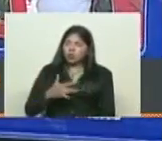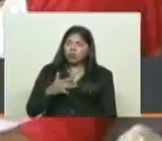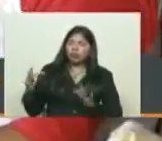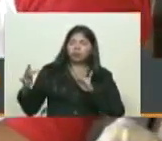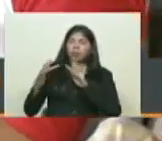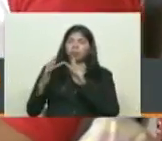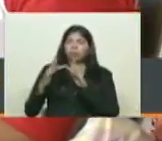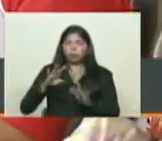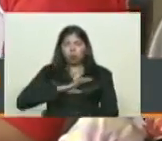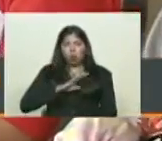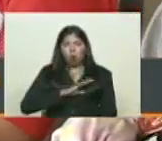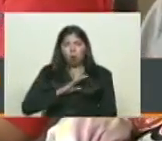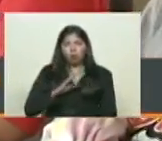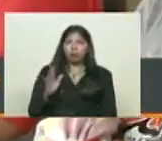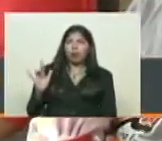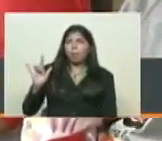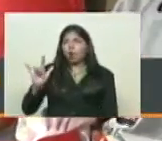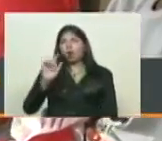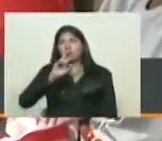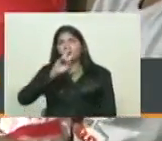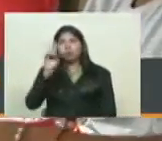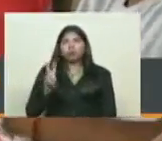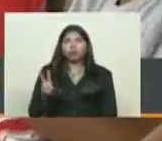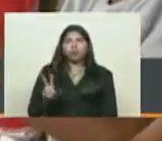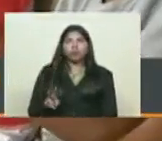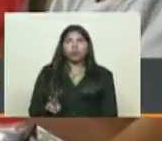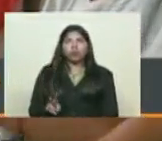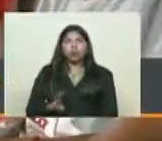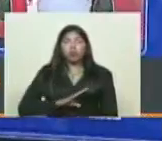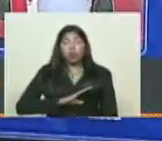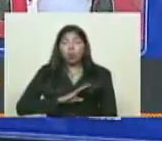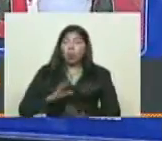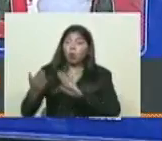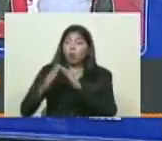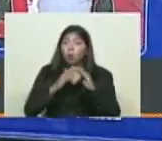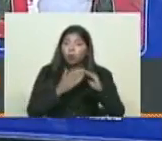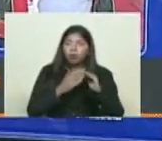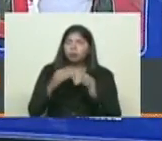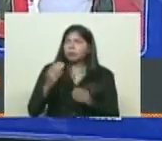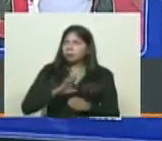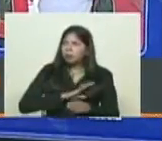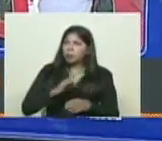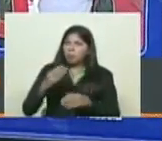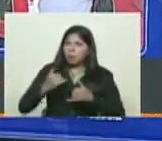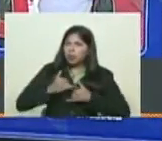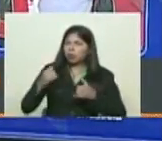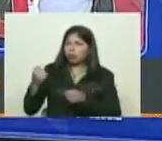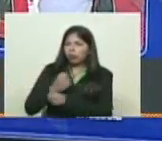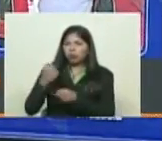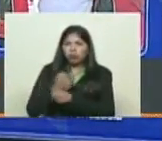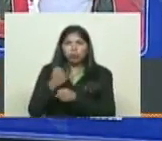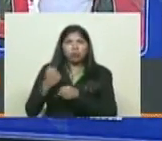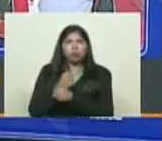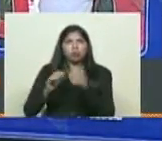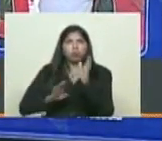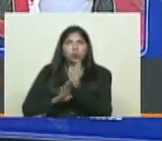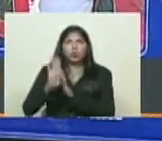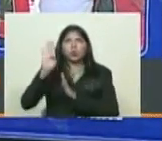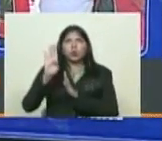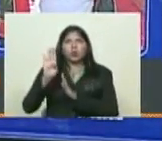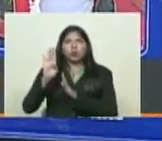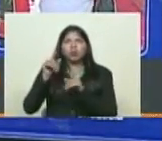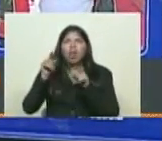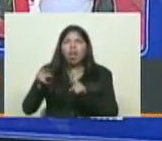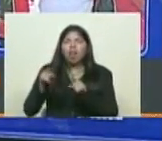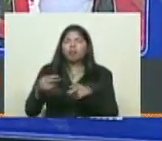pertenencia, y donde nuestra propia juventud de su propia comunidad trabaja por el desarrollo de la misma. Eso es revolución,